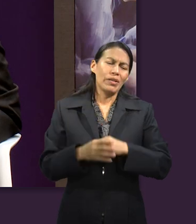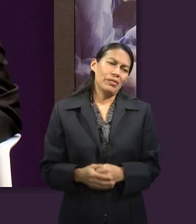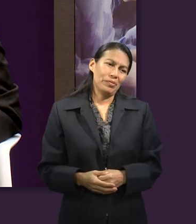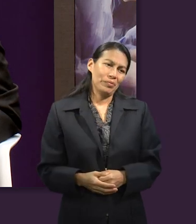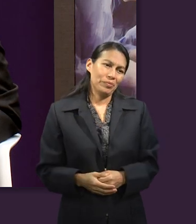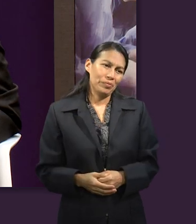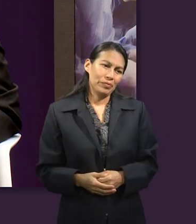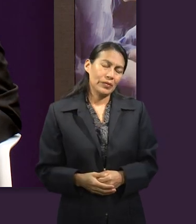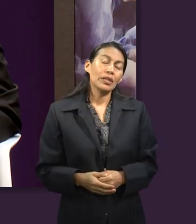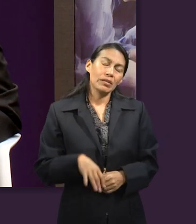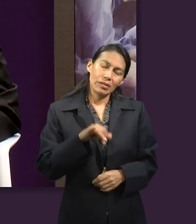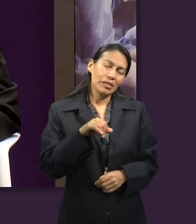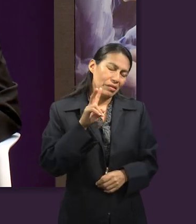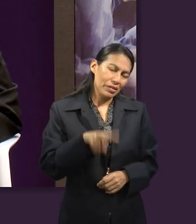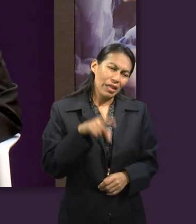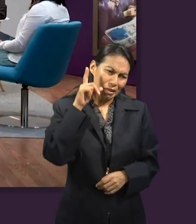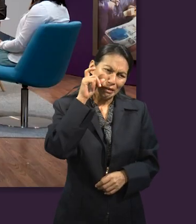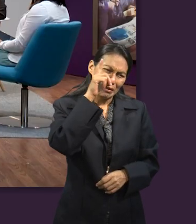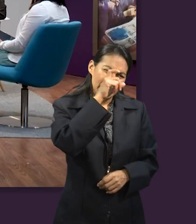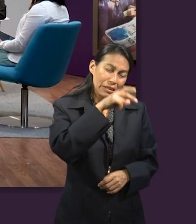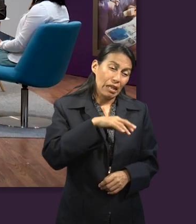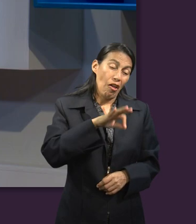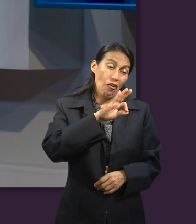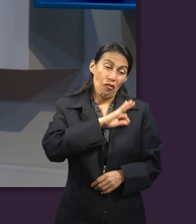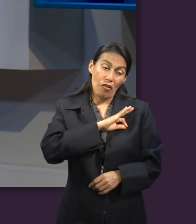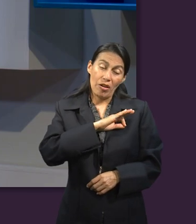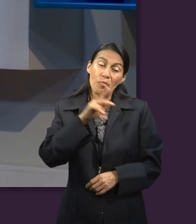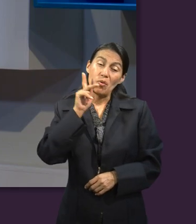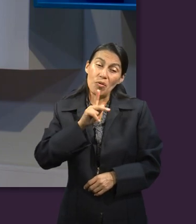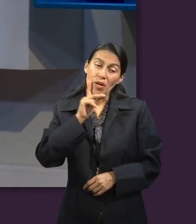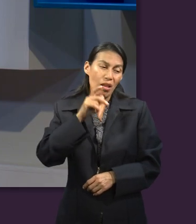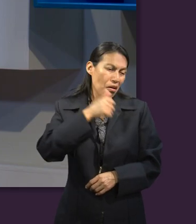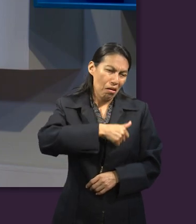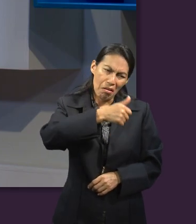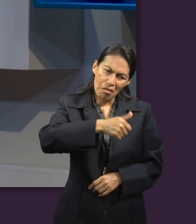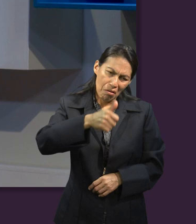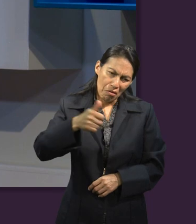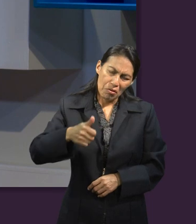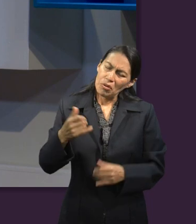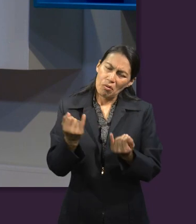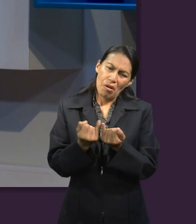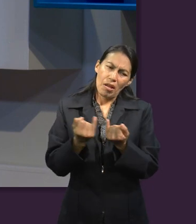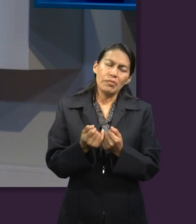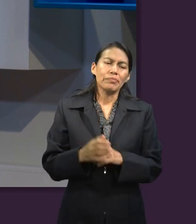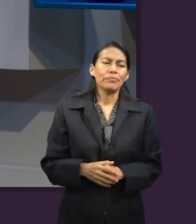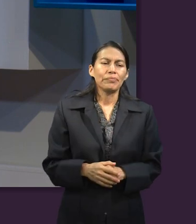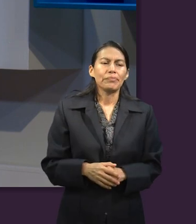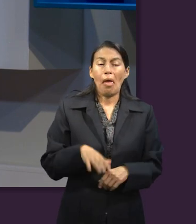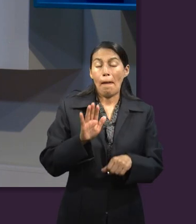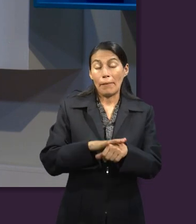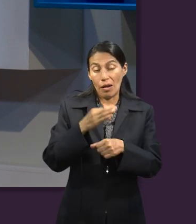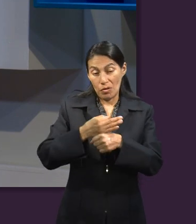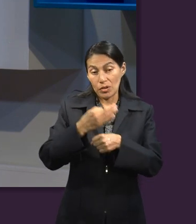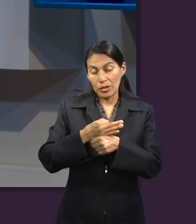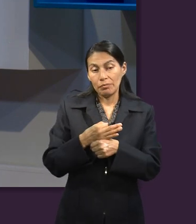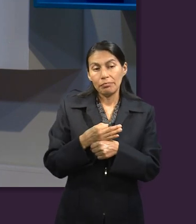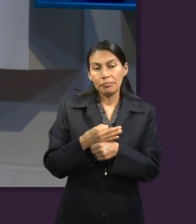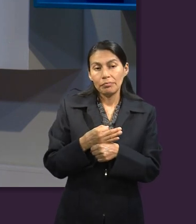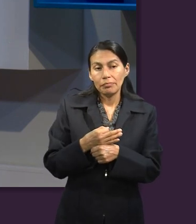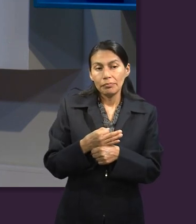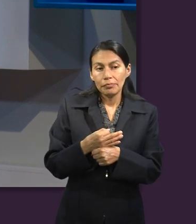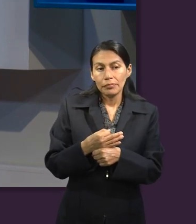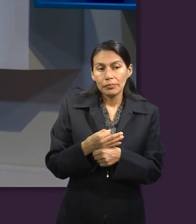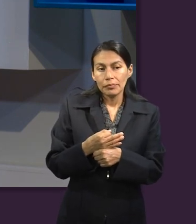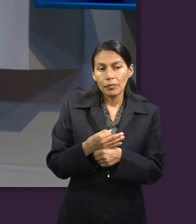son situaciones efectivamente en la que la fe es probada en cada uno de nosotros verdad incluso